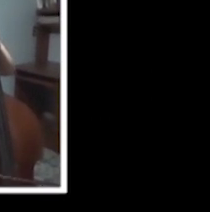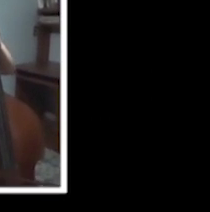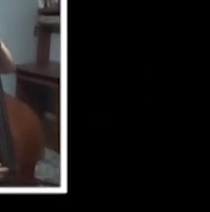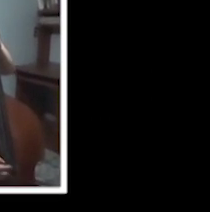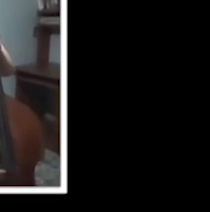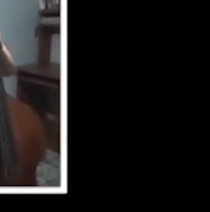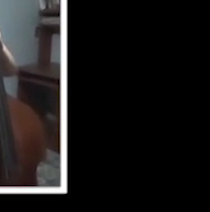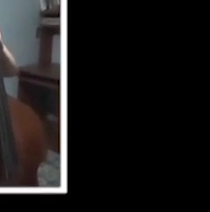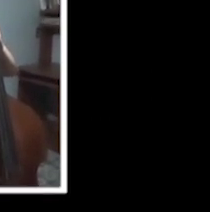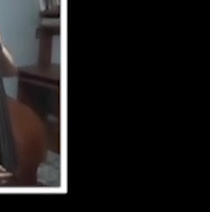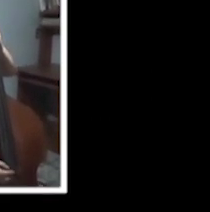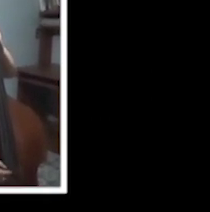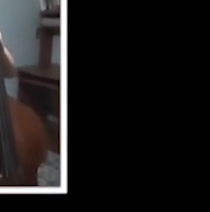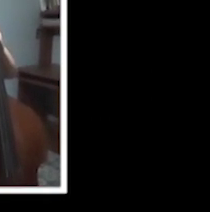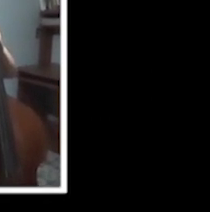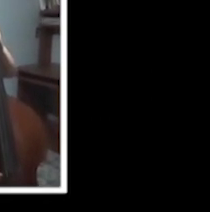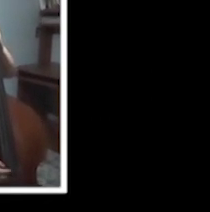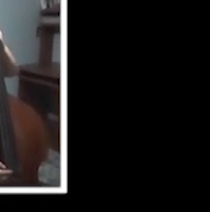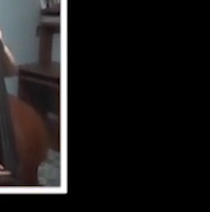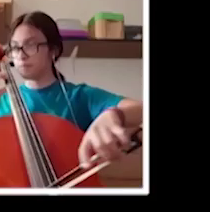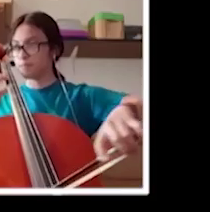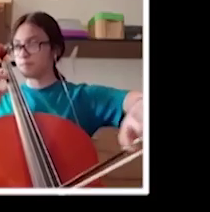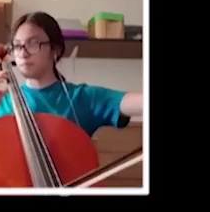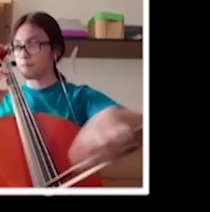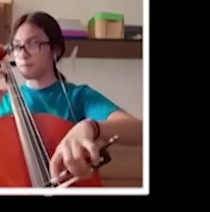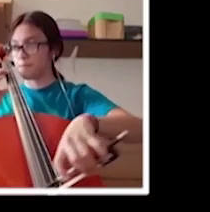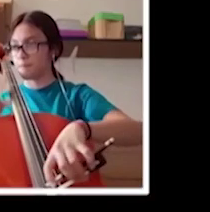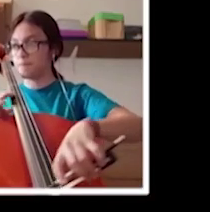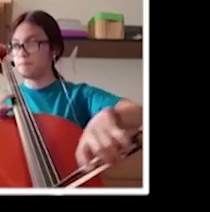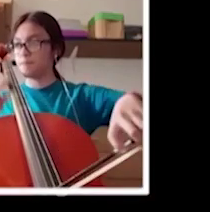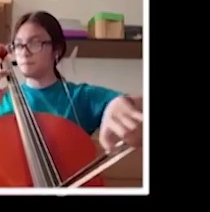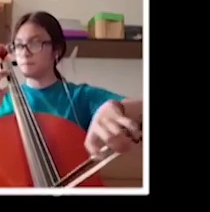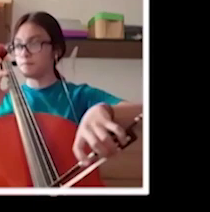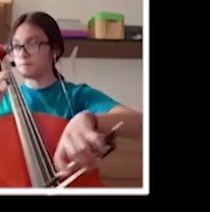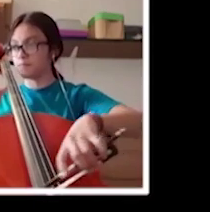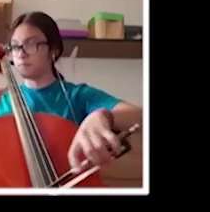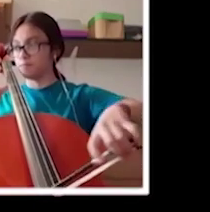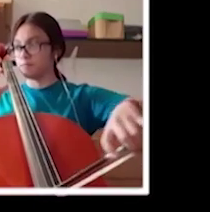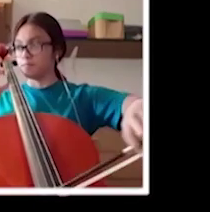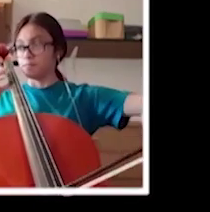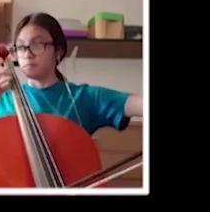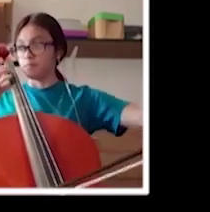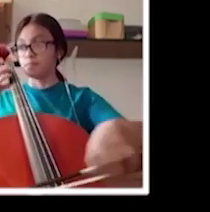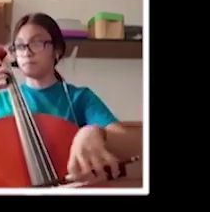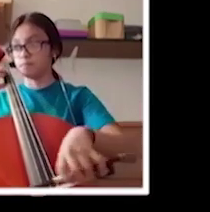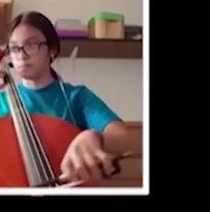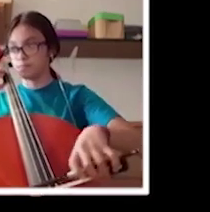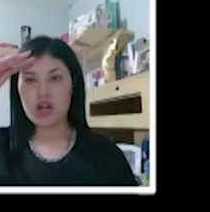Thank you.